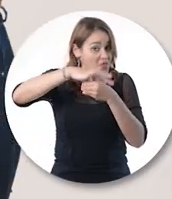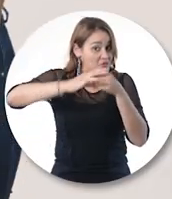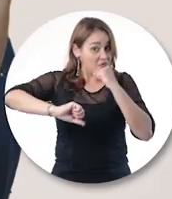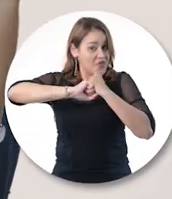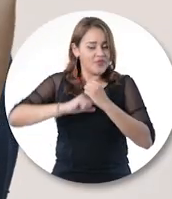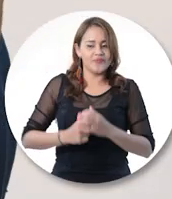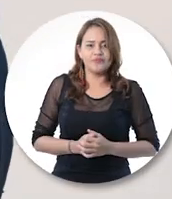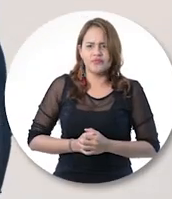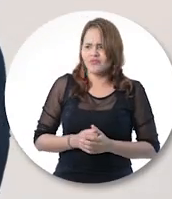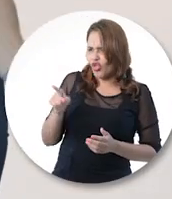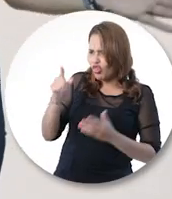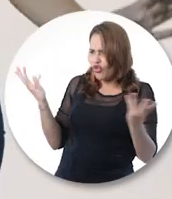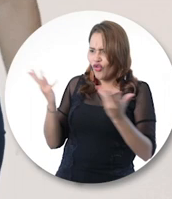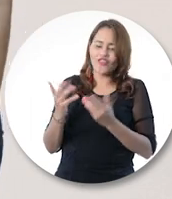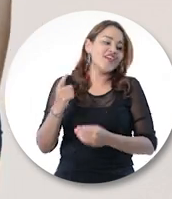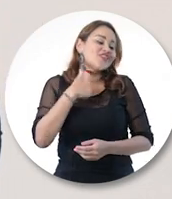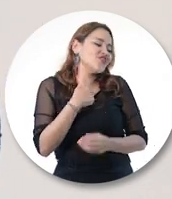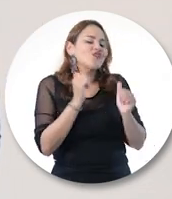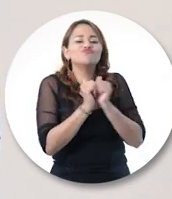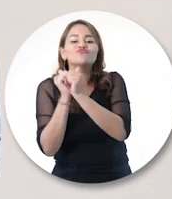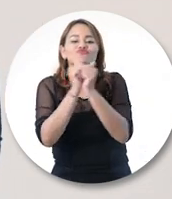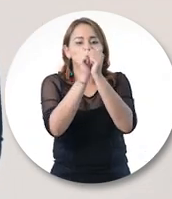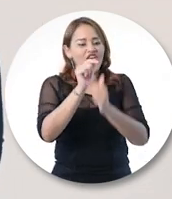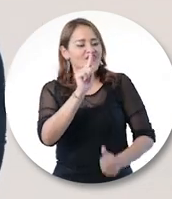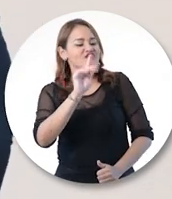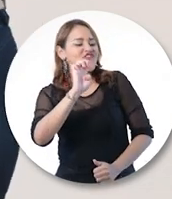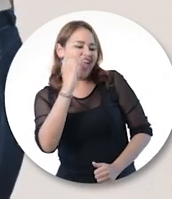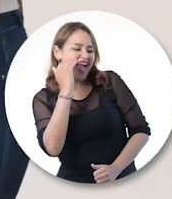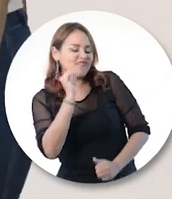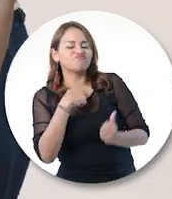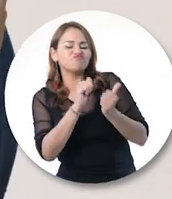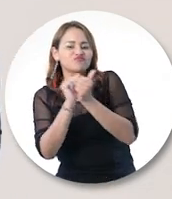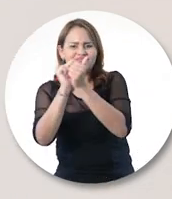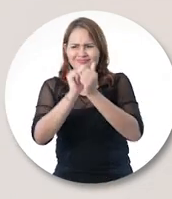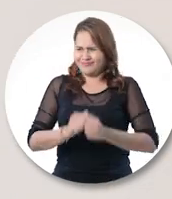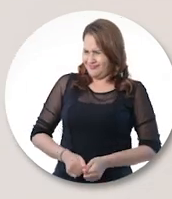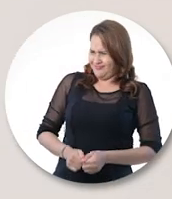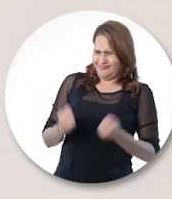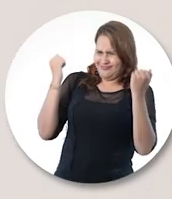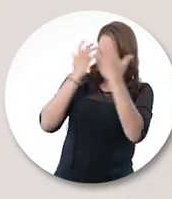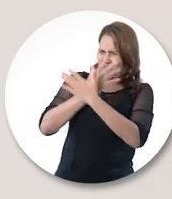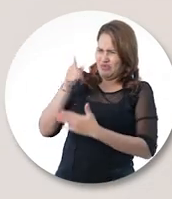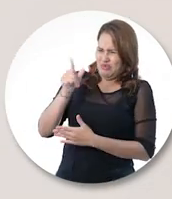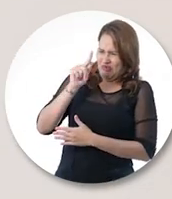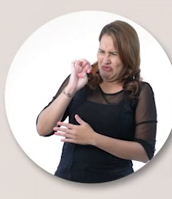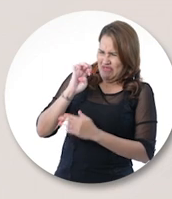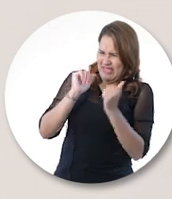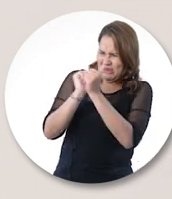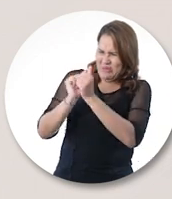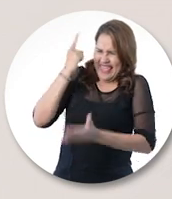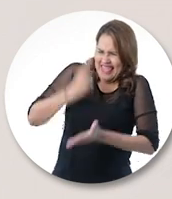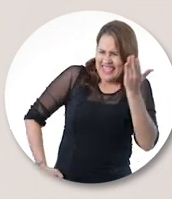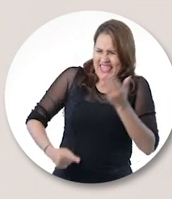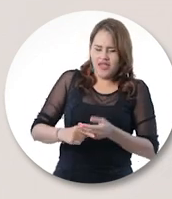Ana, ¿dónde estabas? Hola, Mario. Estaba dando una vuelta con Fe. No he encontrado salida acá. ¿Cuál vuelta con Fe? Vámonos. Mario,